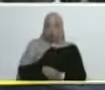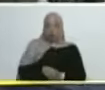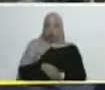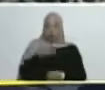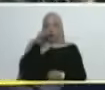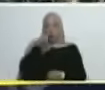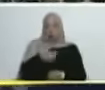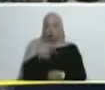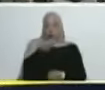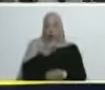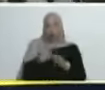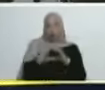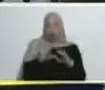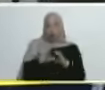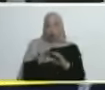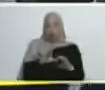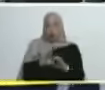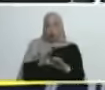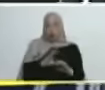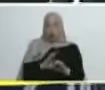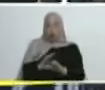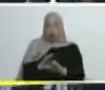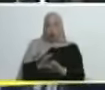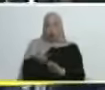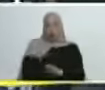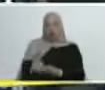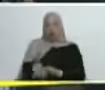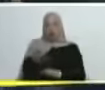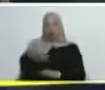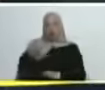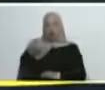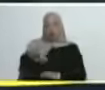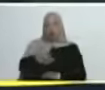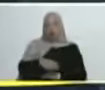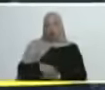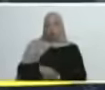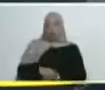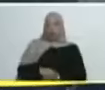pueblo que se comunica. Es evidente